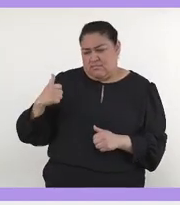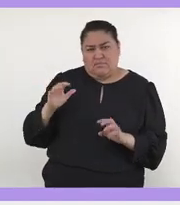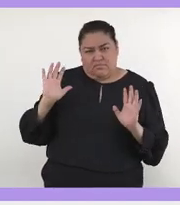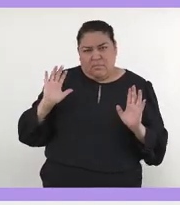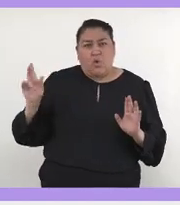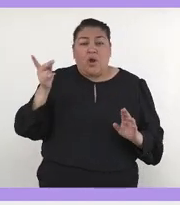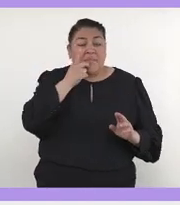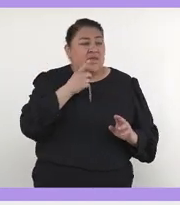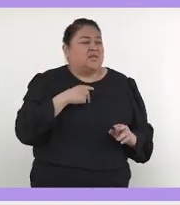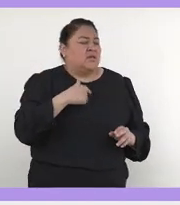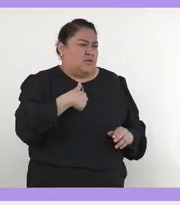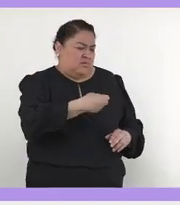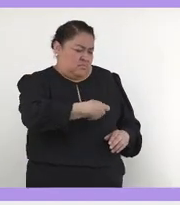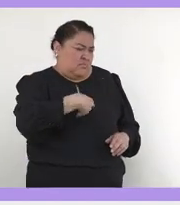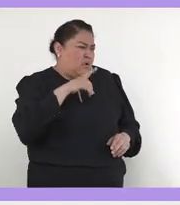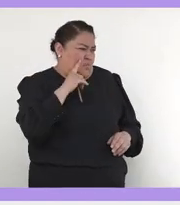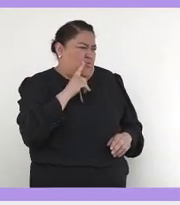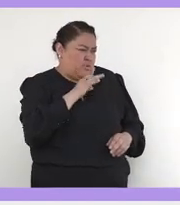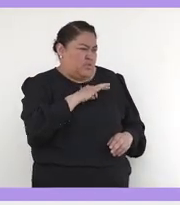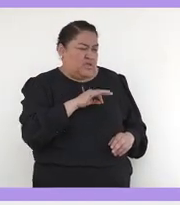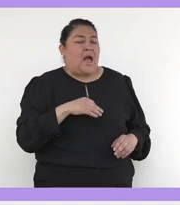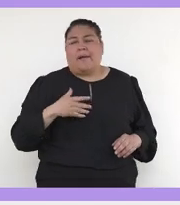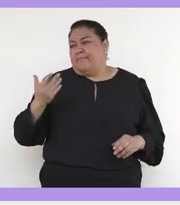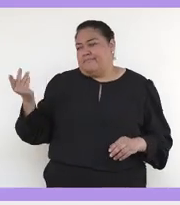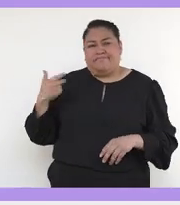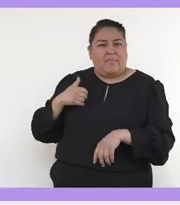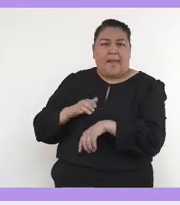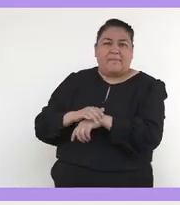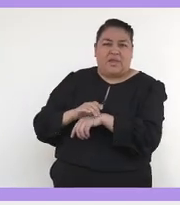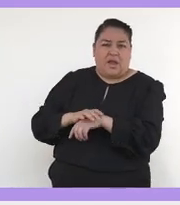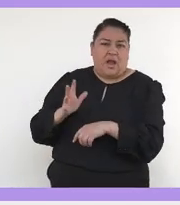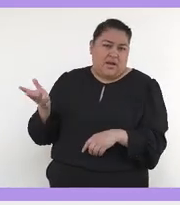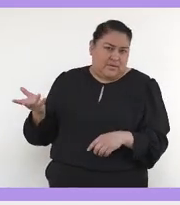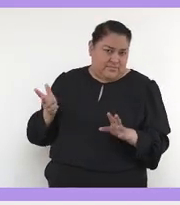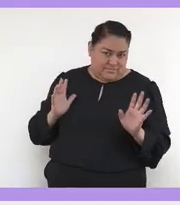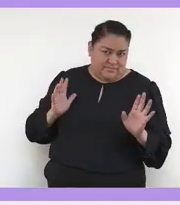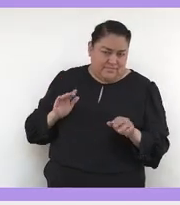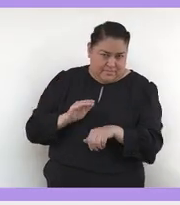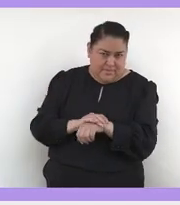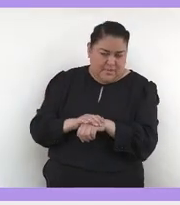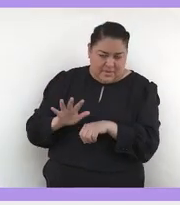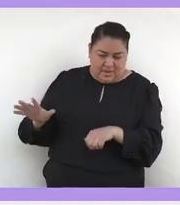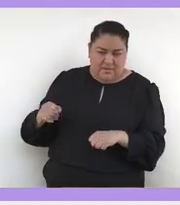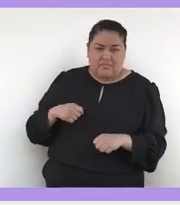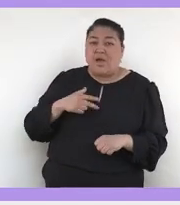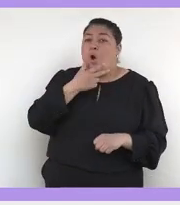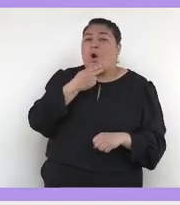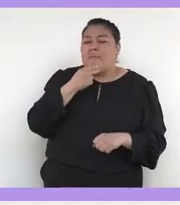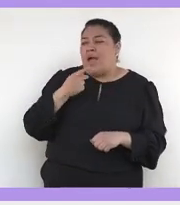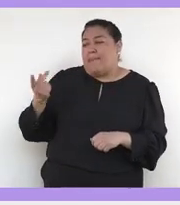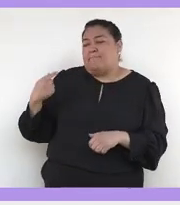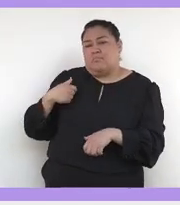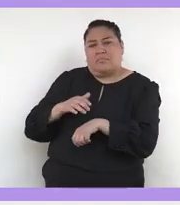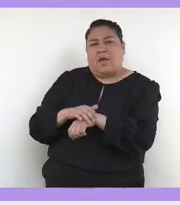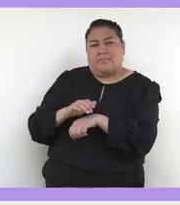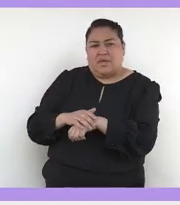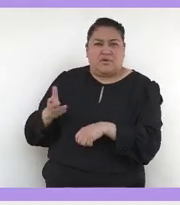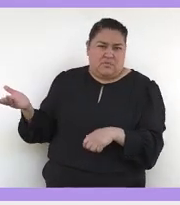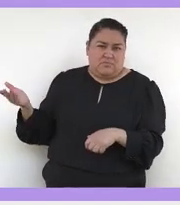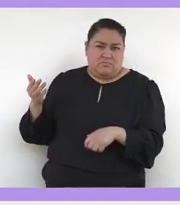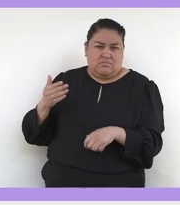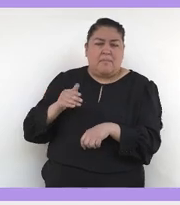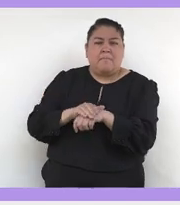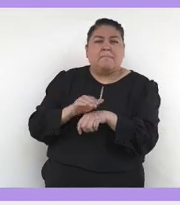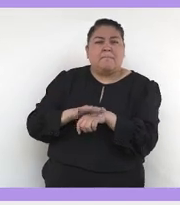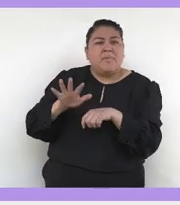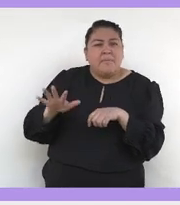el femenino me identifico con el género femenino Ah Perfecto mi amiga aquí está o mi amigo en el caso de que se identifica con el género masculino